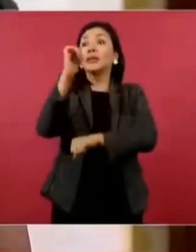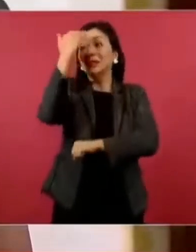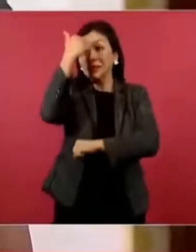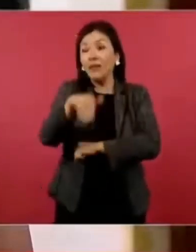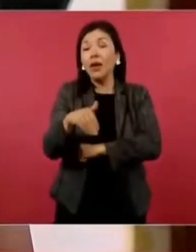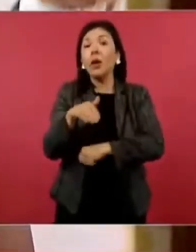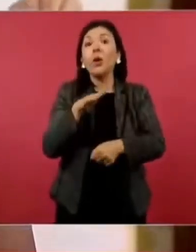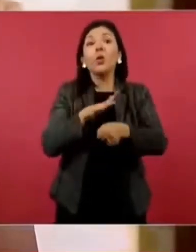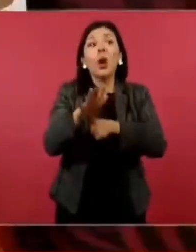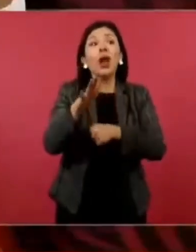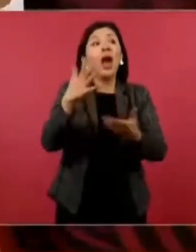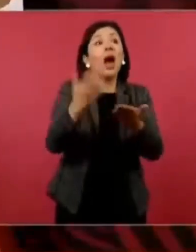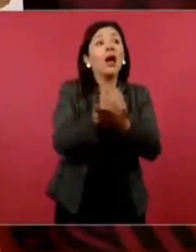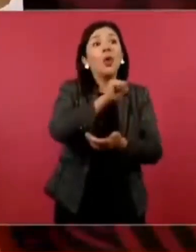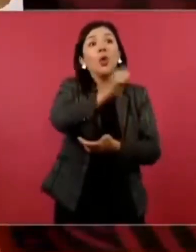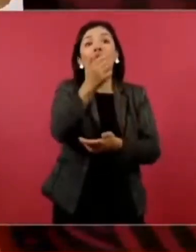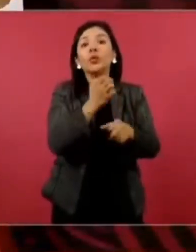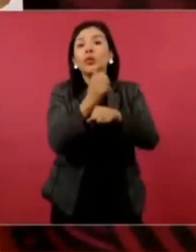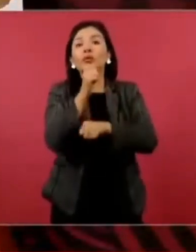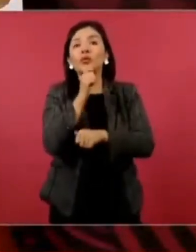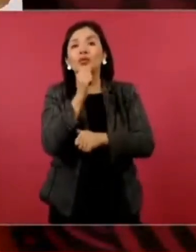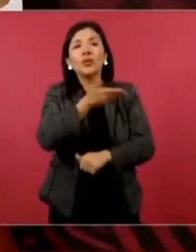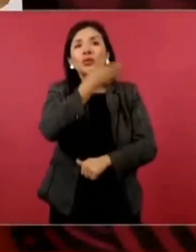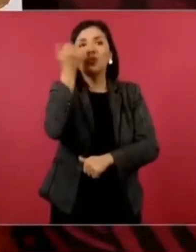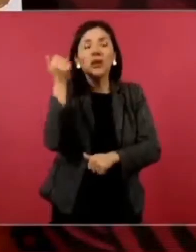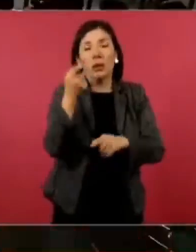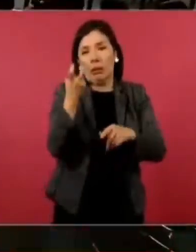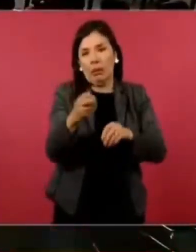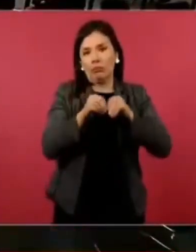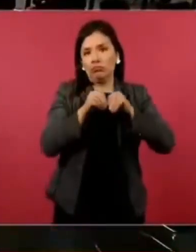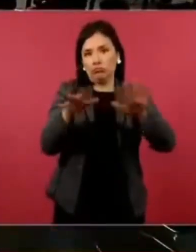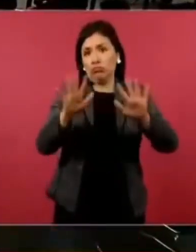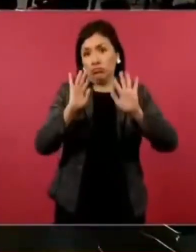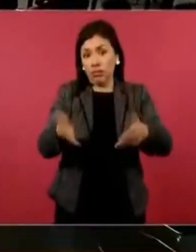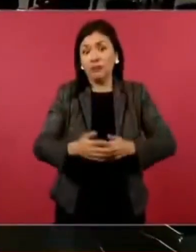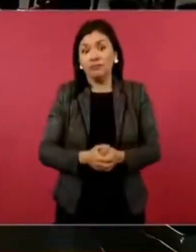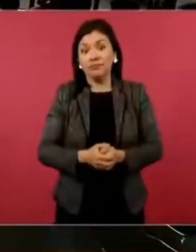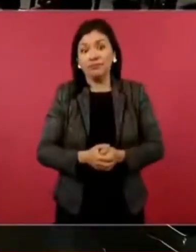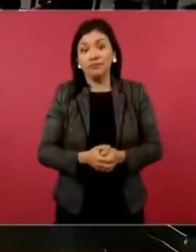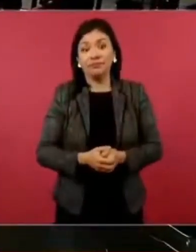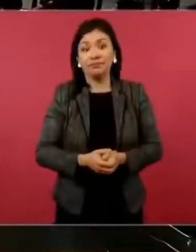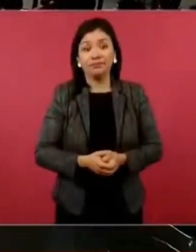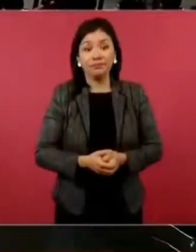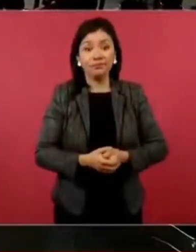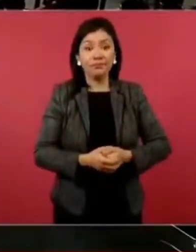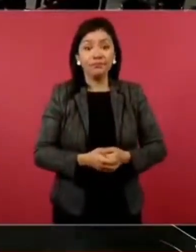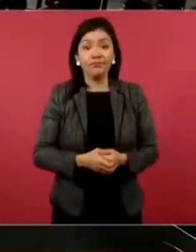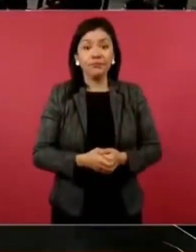resultado en otros. Y así quedó.